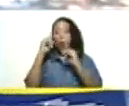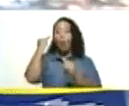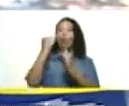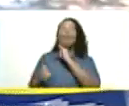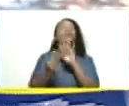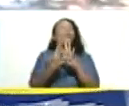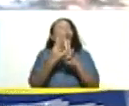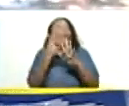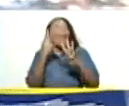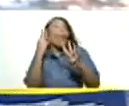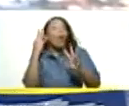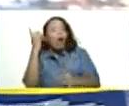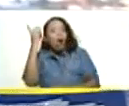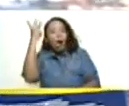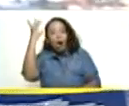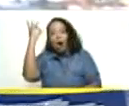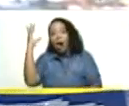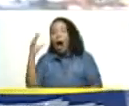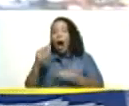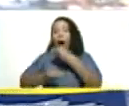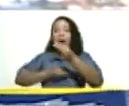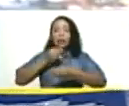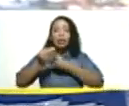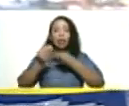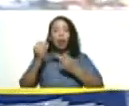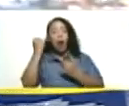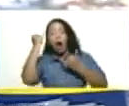cola? Haciendo demagogia,